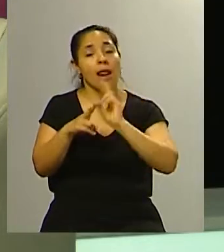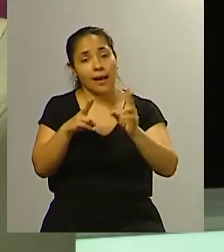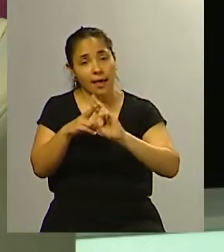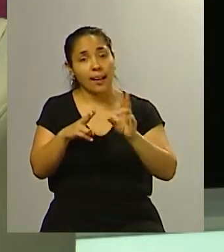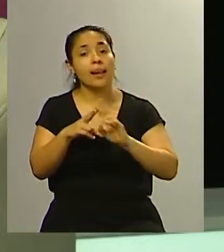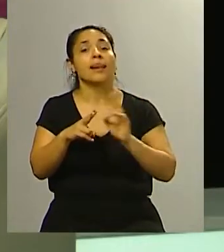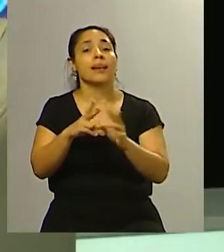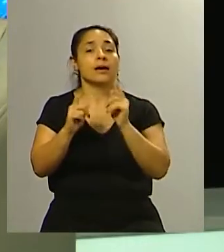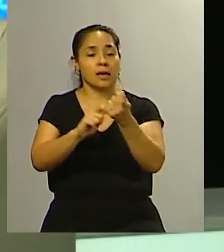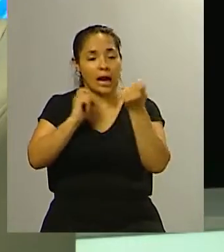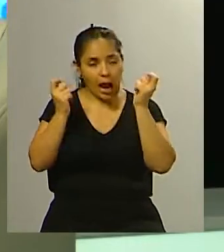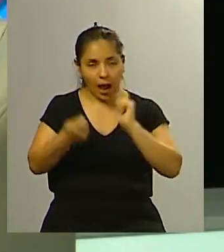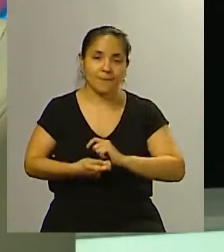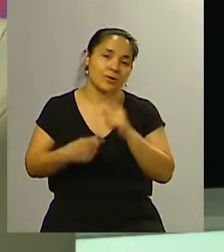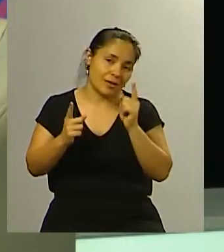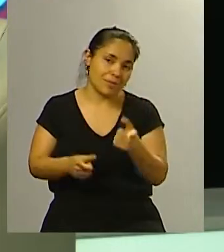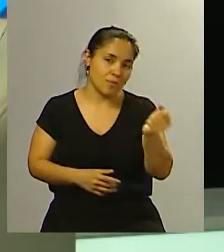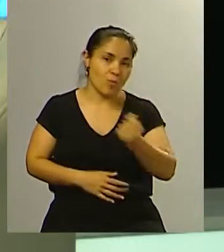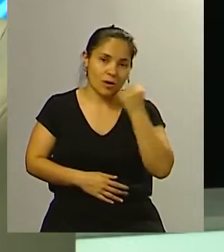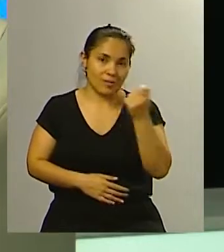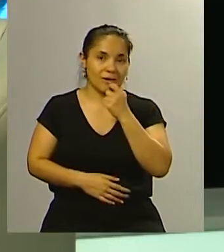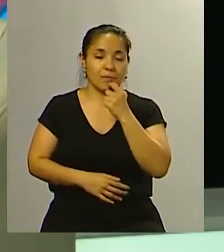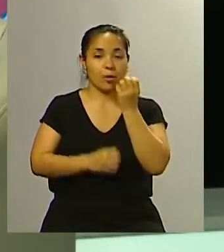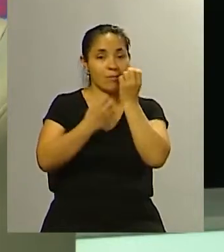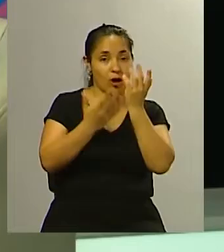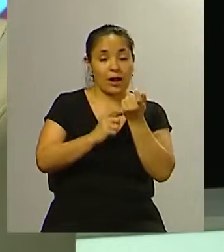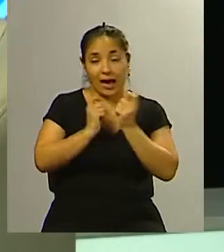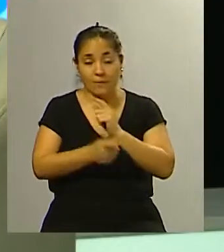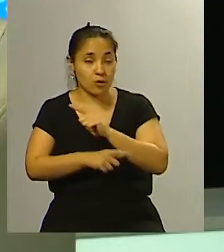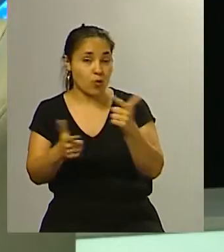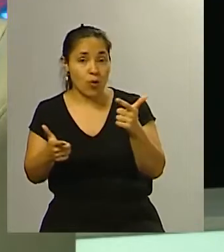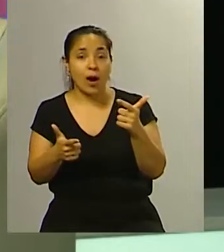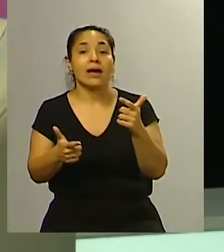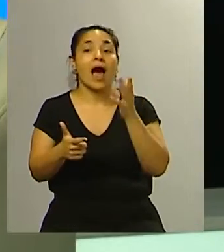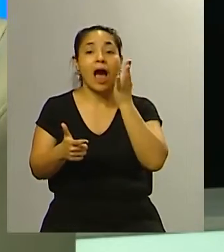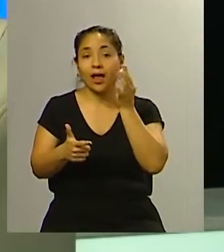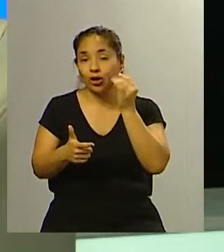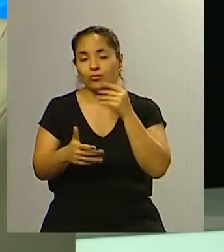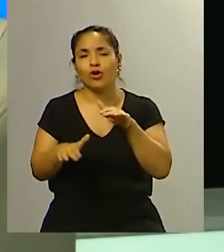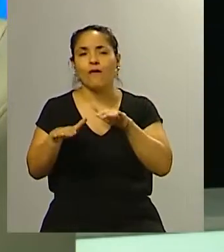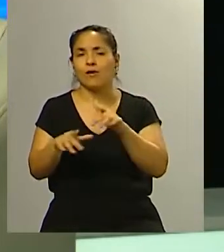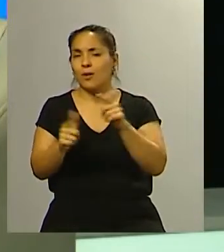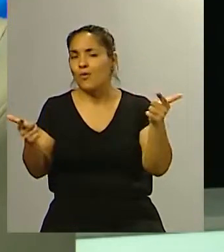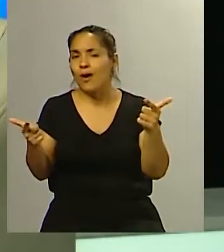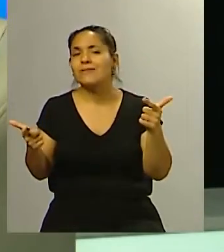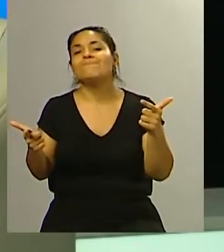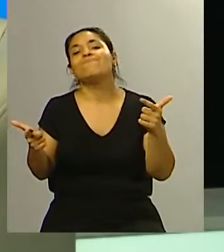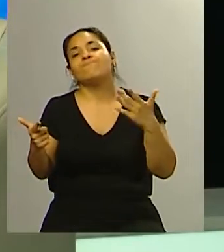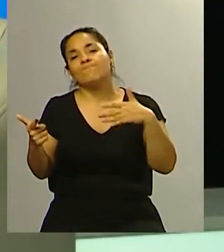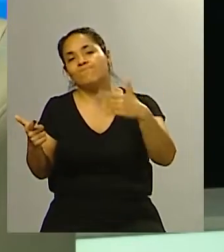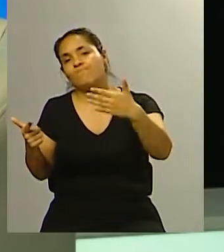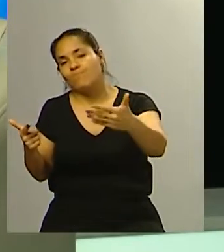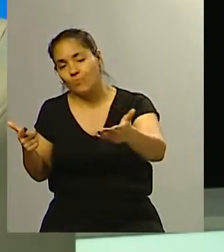que exista un cambio. Por supuesto que si no hay mejora y no hay cambio y hay algo que es no satisfactorio, después hay otros